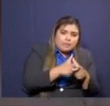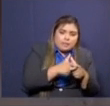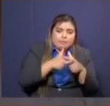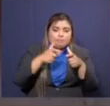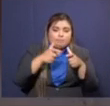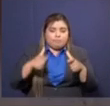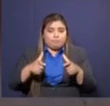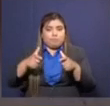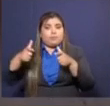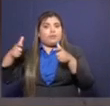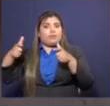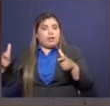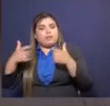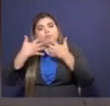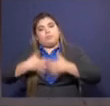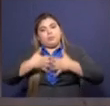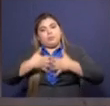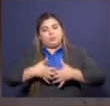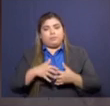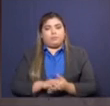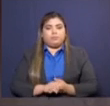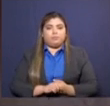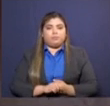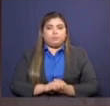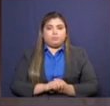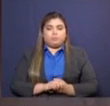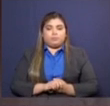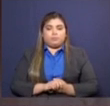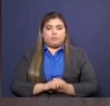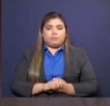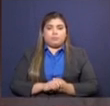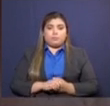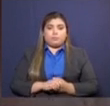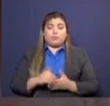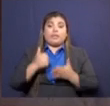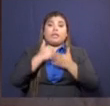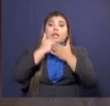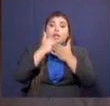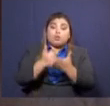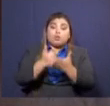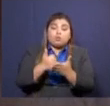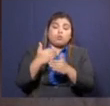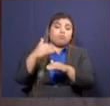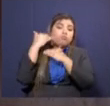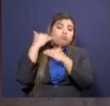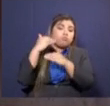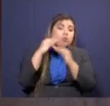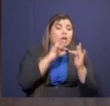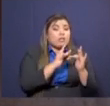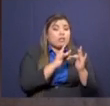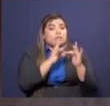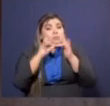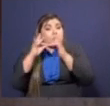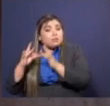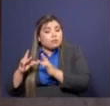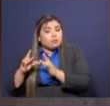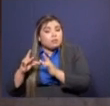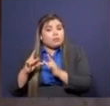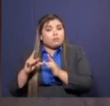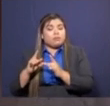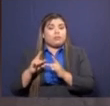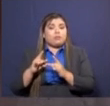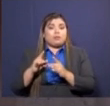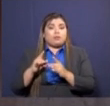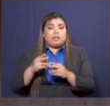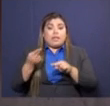pequeña y mediana empresa que establece un régimen especial